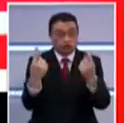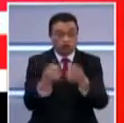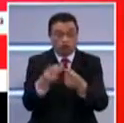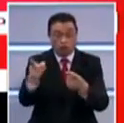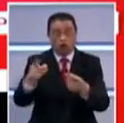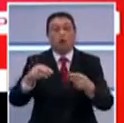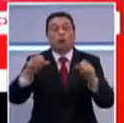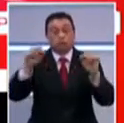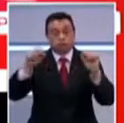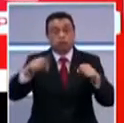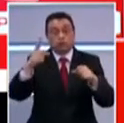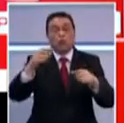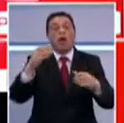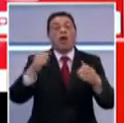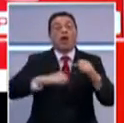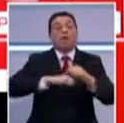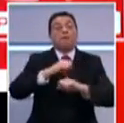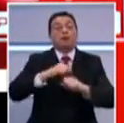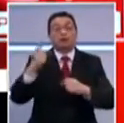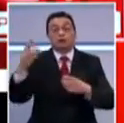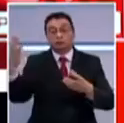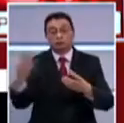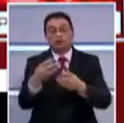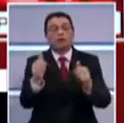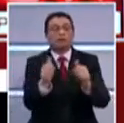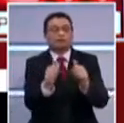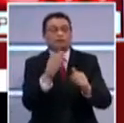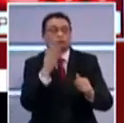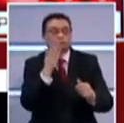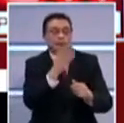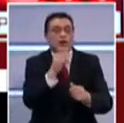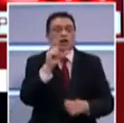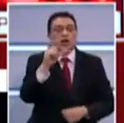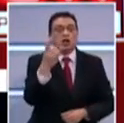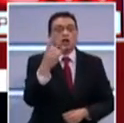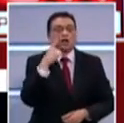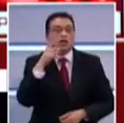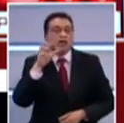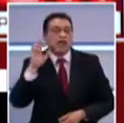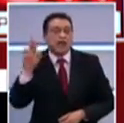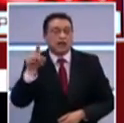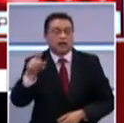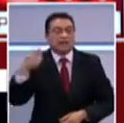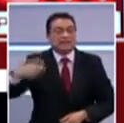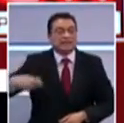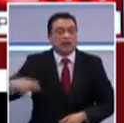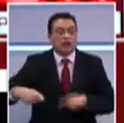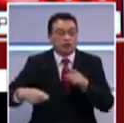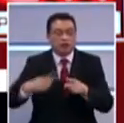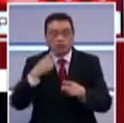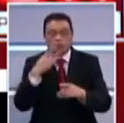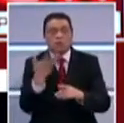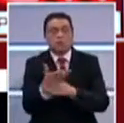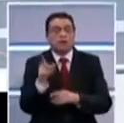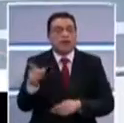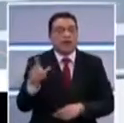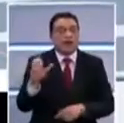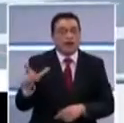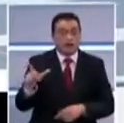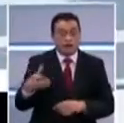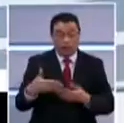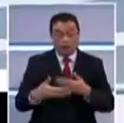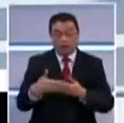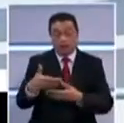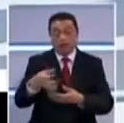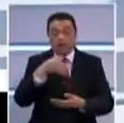pasado por world vision una organización que tendría cercanía con el senador y habrían sido propuestas por ese lado y según dice en el